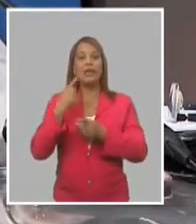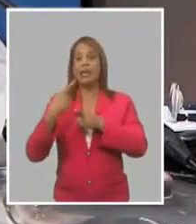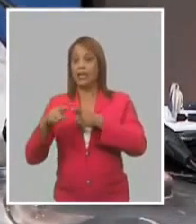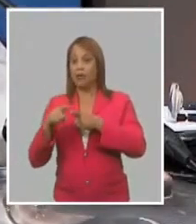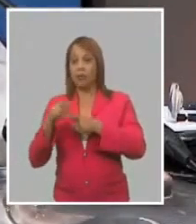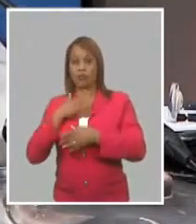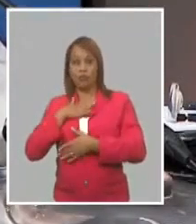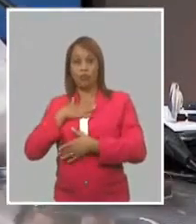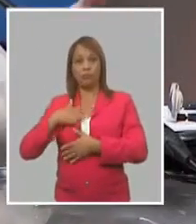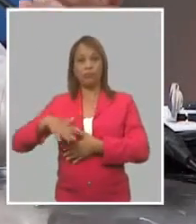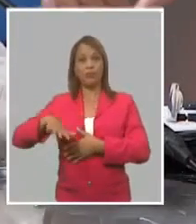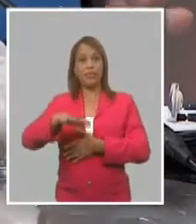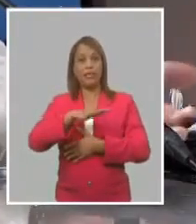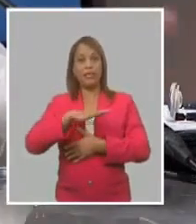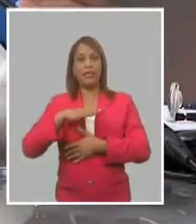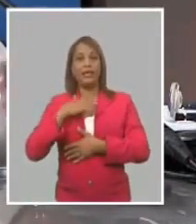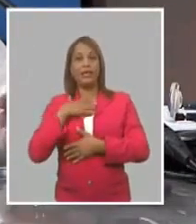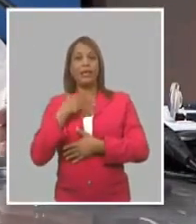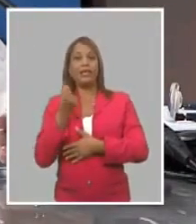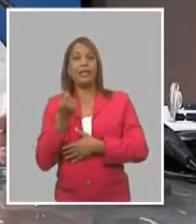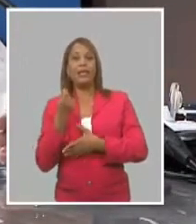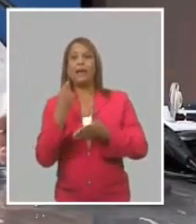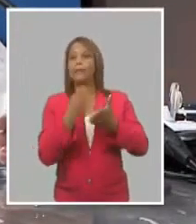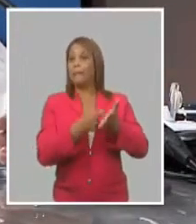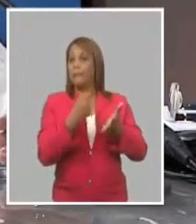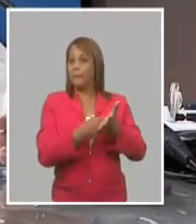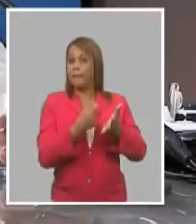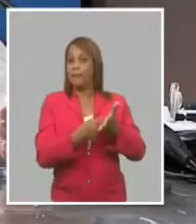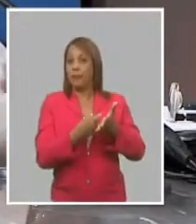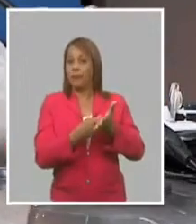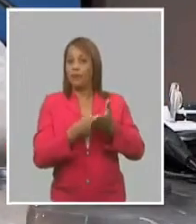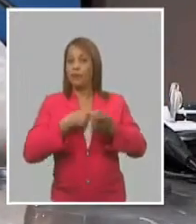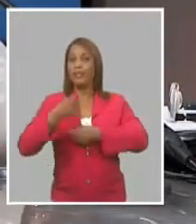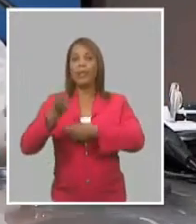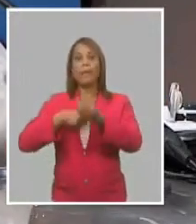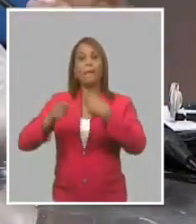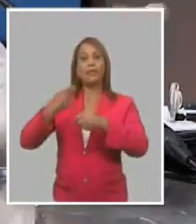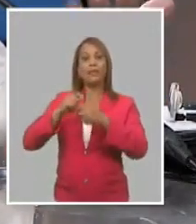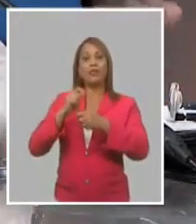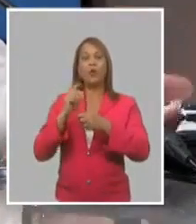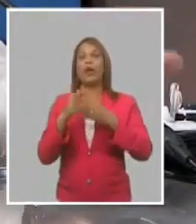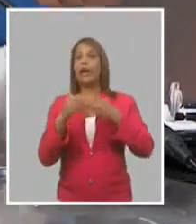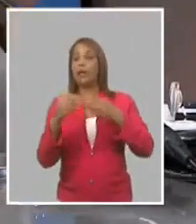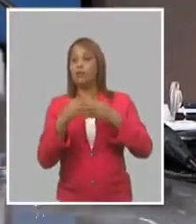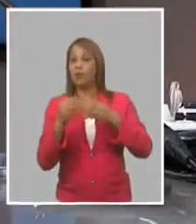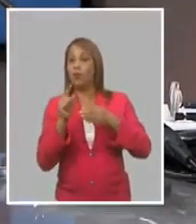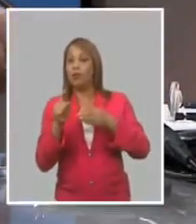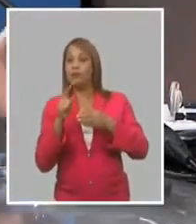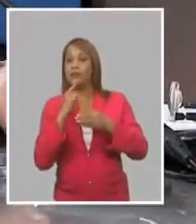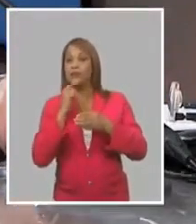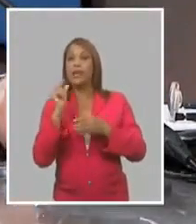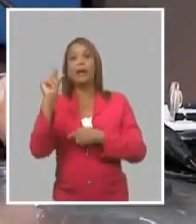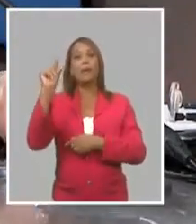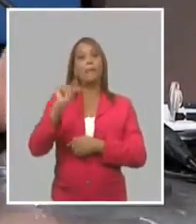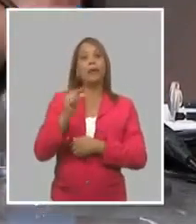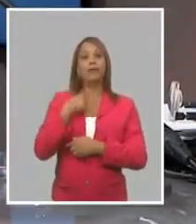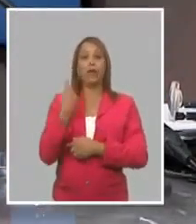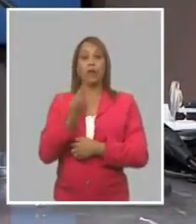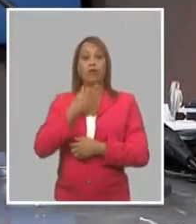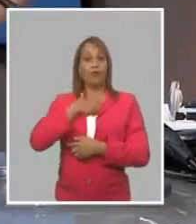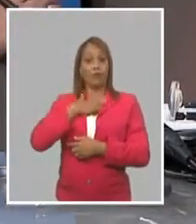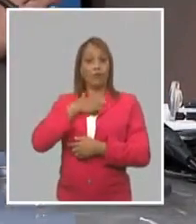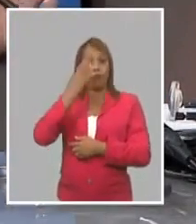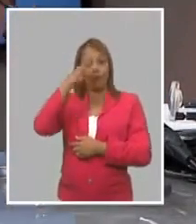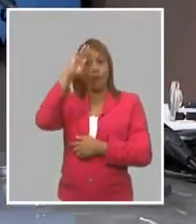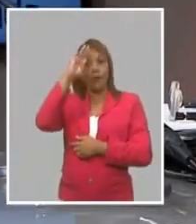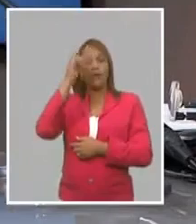recursos naturales, y el coeficiente de importación en dólar por peso de PIB es mucho más chiquito que en nosotros,